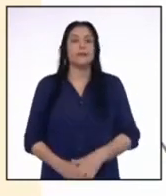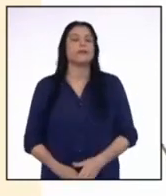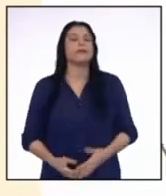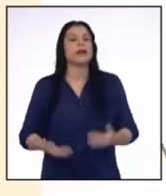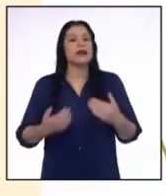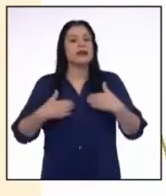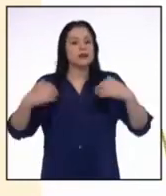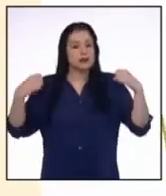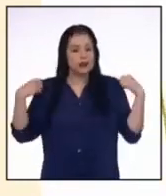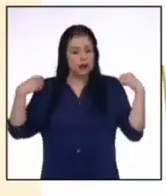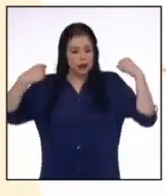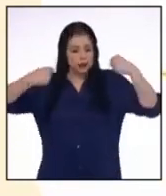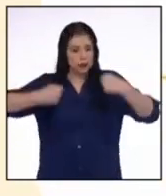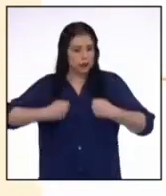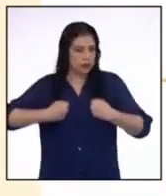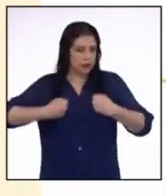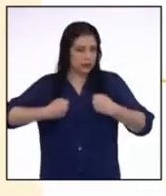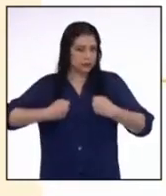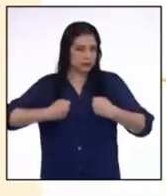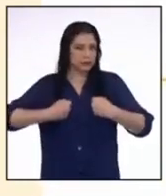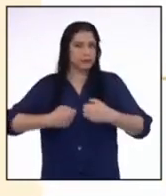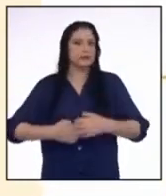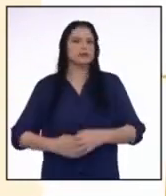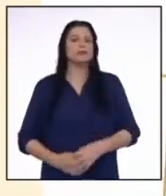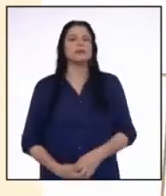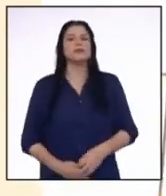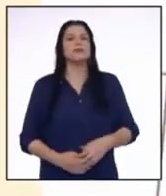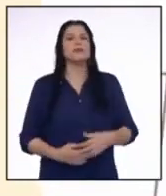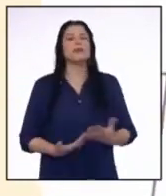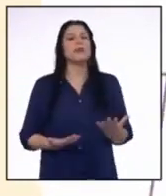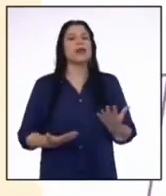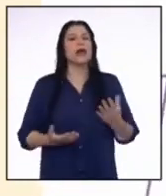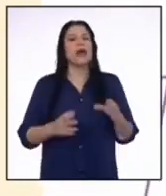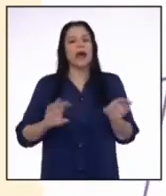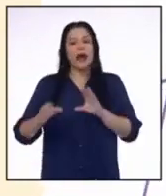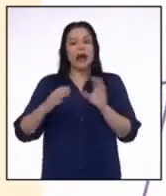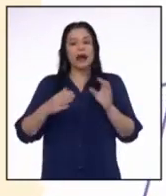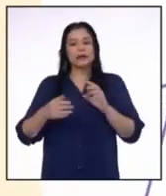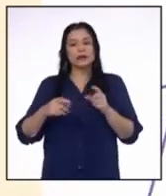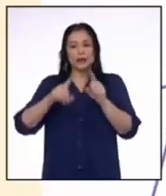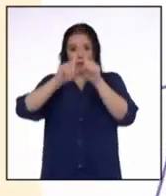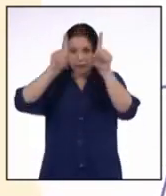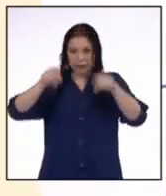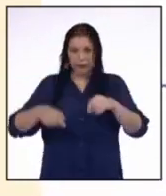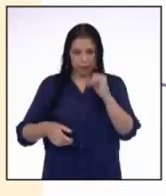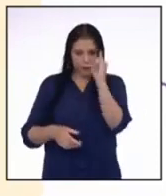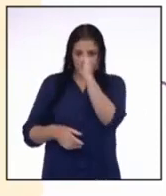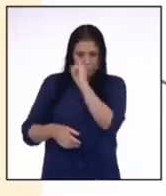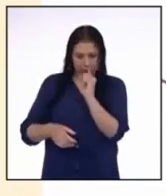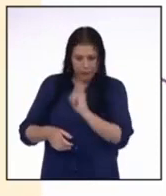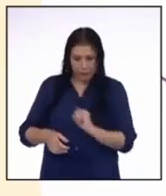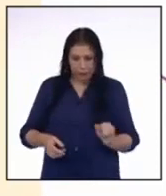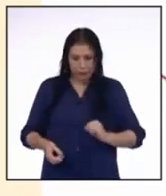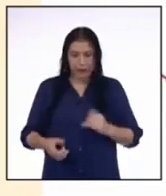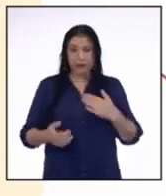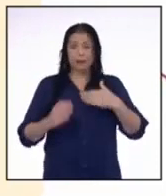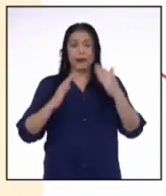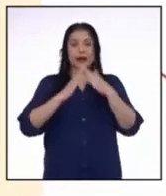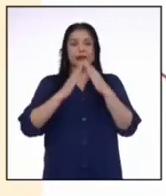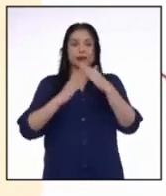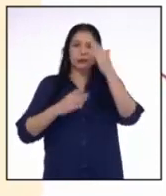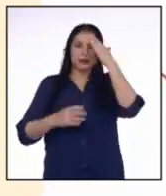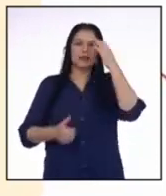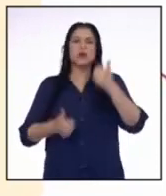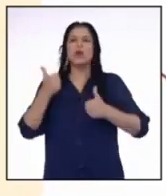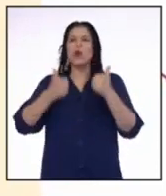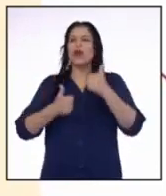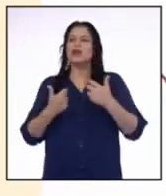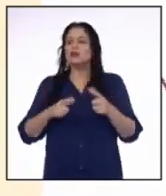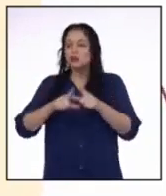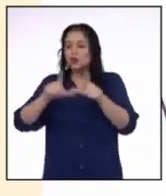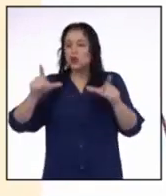Tener la mochila de emergencia. Hacer un croquis o plano de mi casa para identificar las zonas